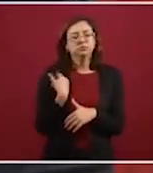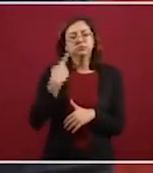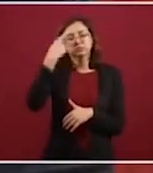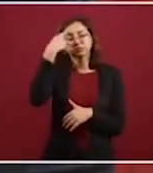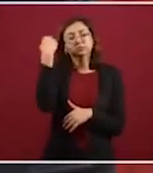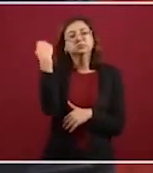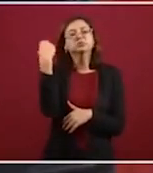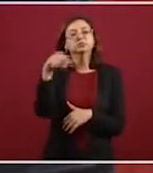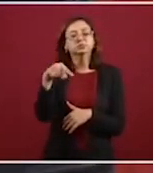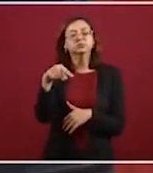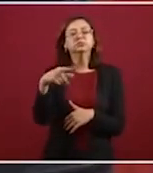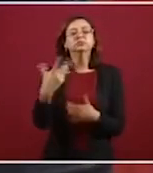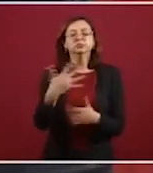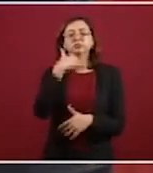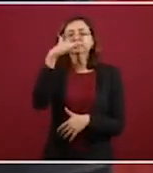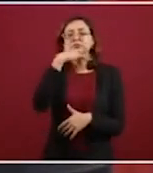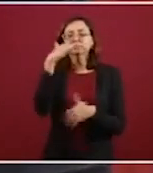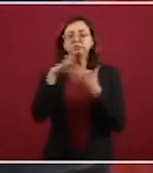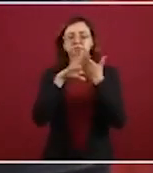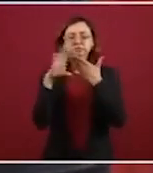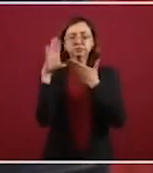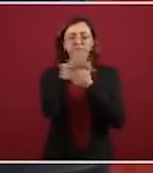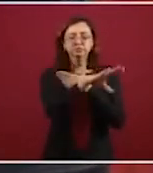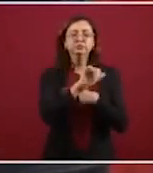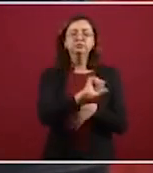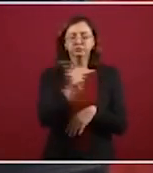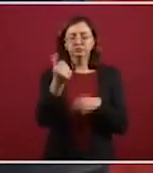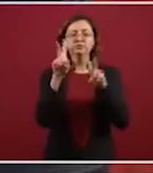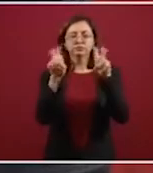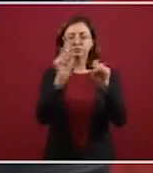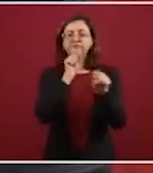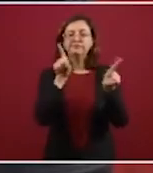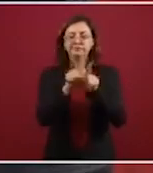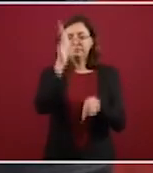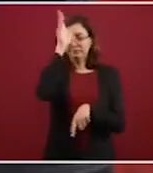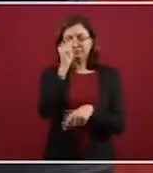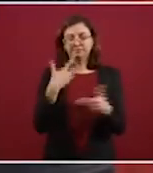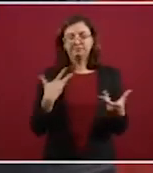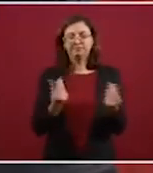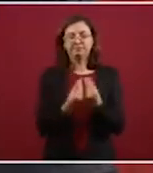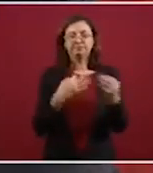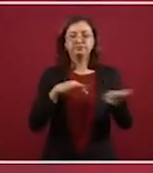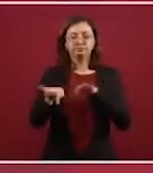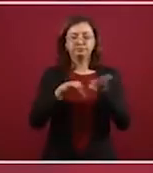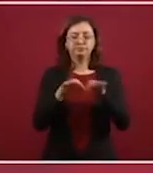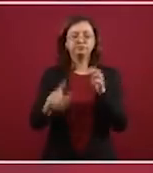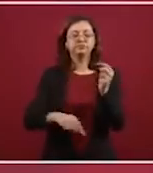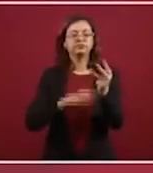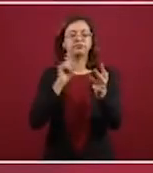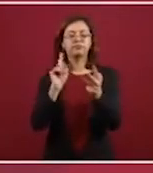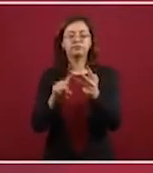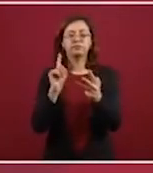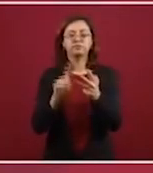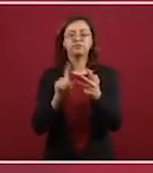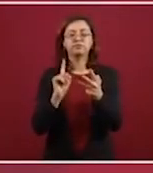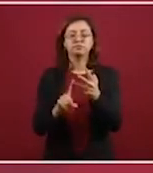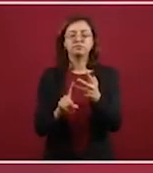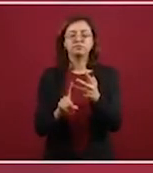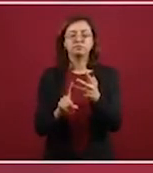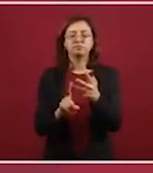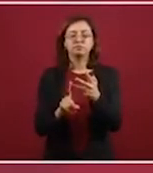para el combate a la corrupción. Ese es otro acuerdo que se está trabajando. Y lo tercero es la